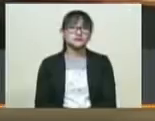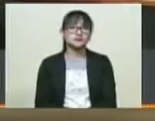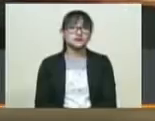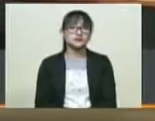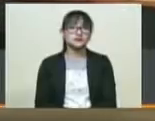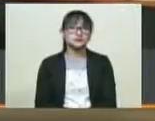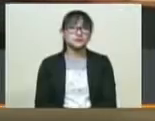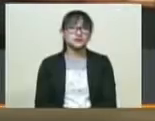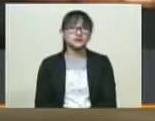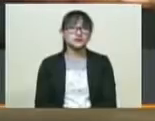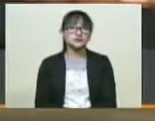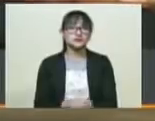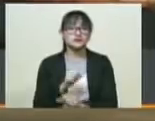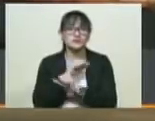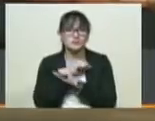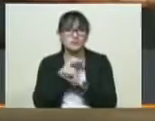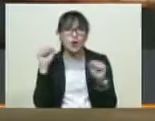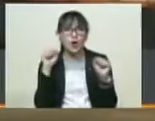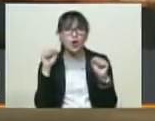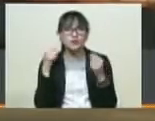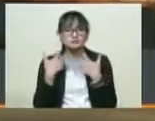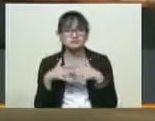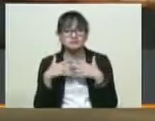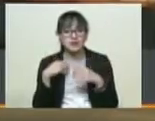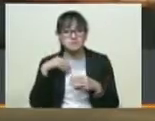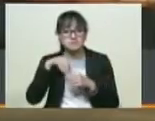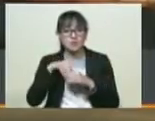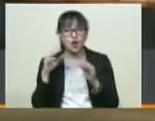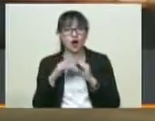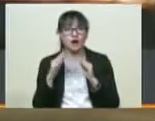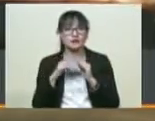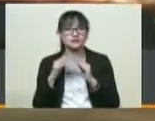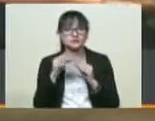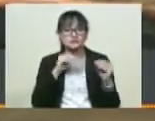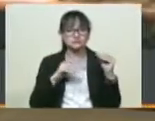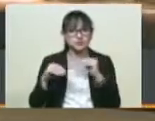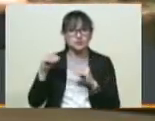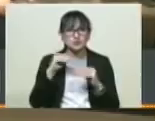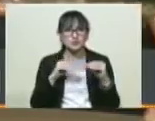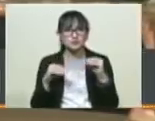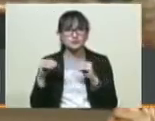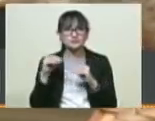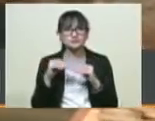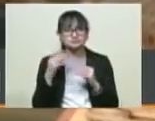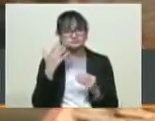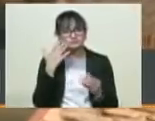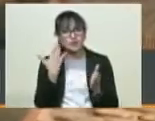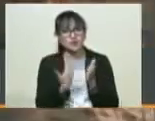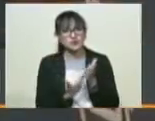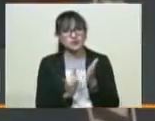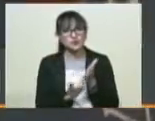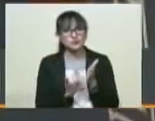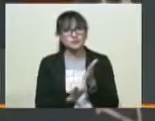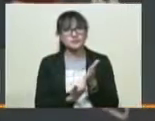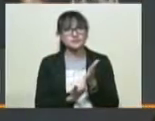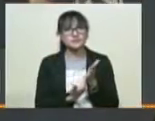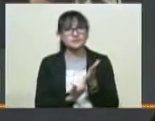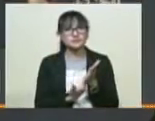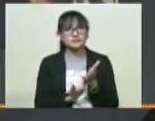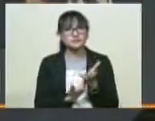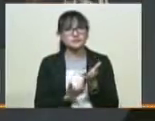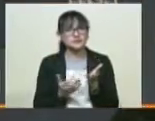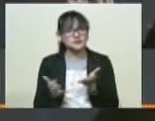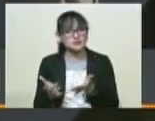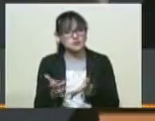fabricación doméstica y todas las evidencias recabadas que tienen que ver